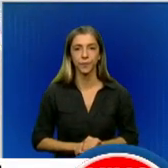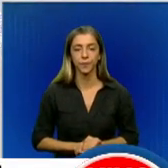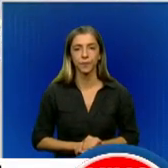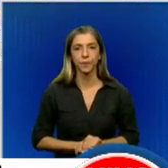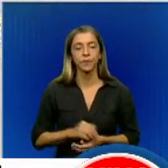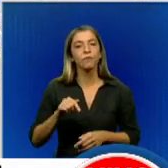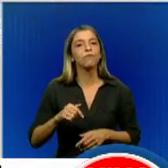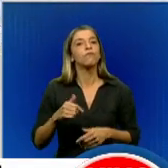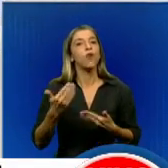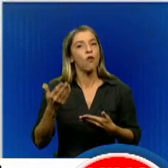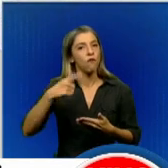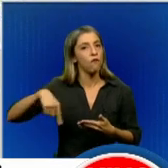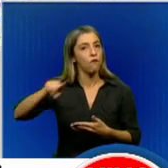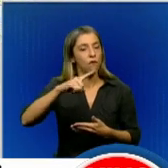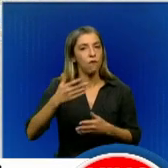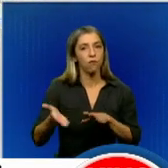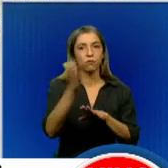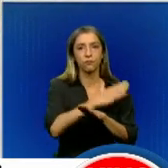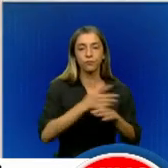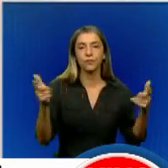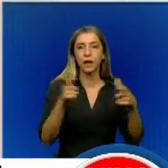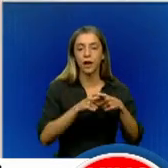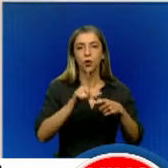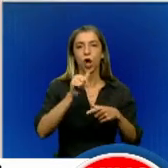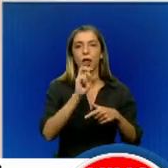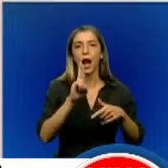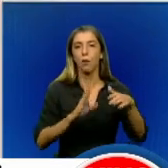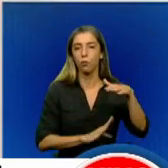conforme lo acordado en reunión de labor parlamentaria